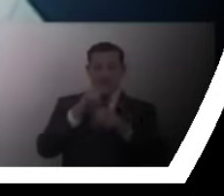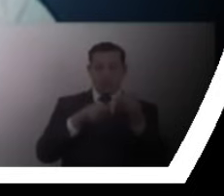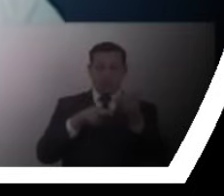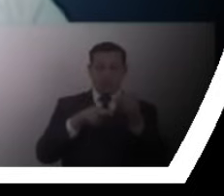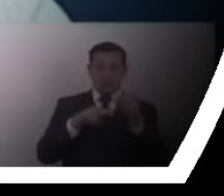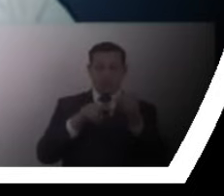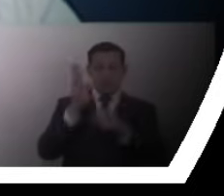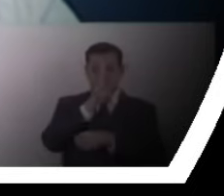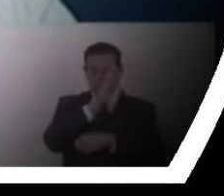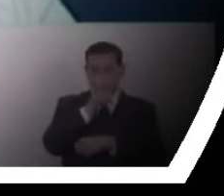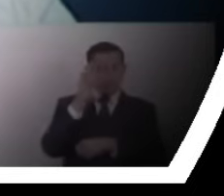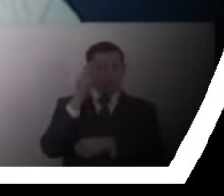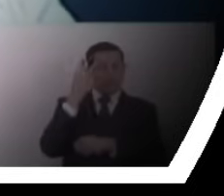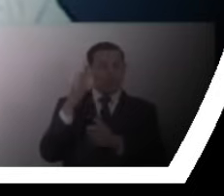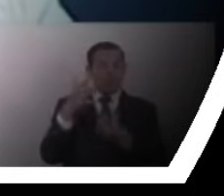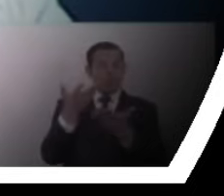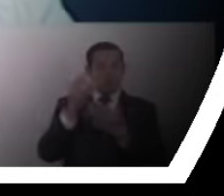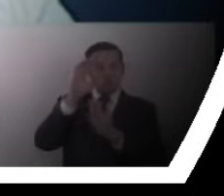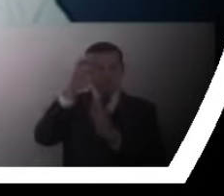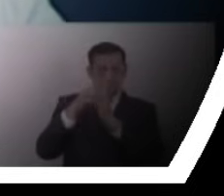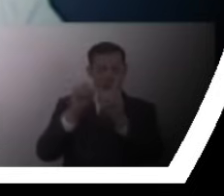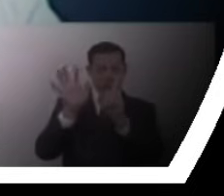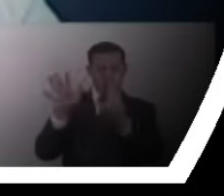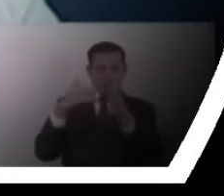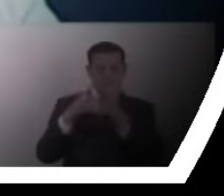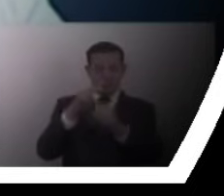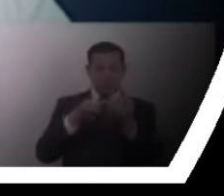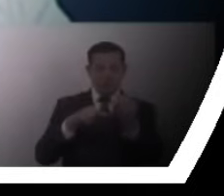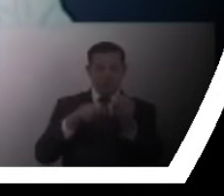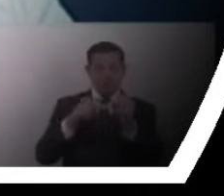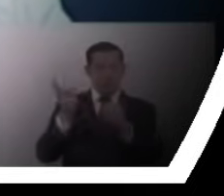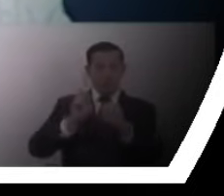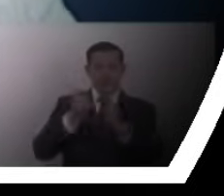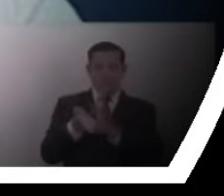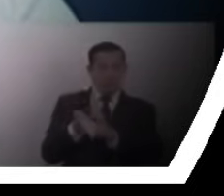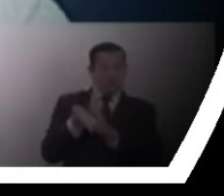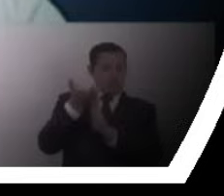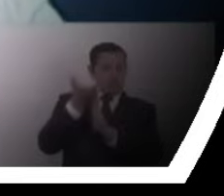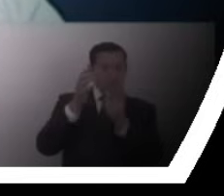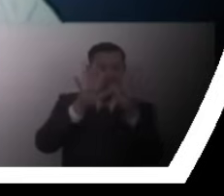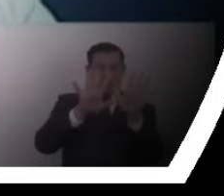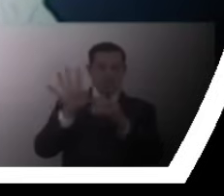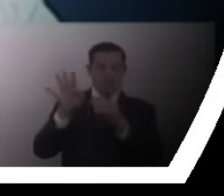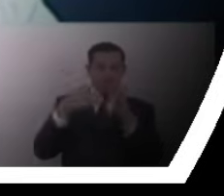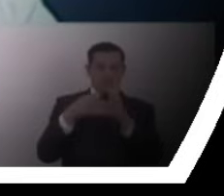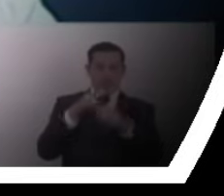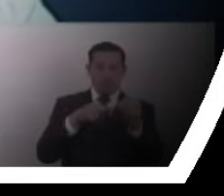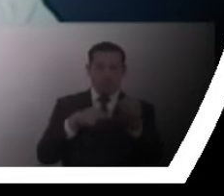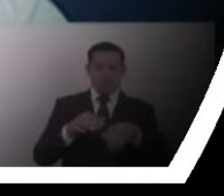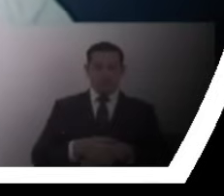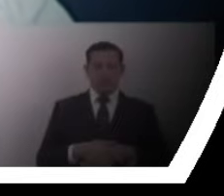$12,000, la lógica hubiese sido bajarlo a $6,000, no aumentarlo a